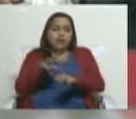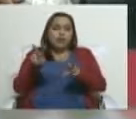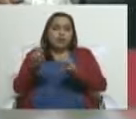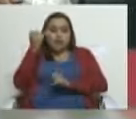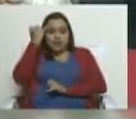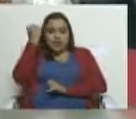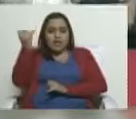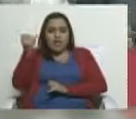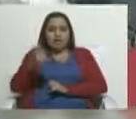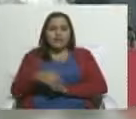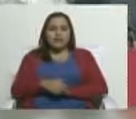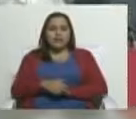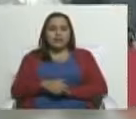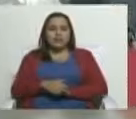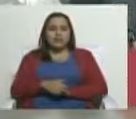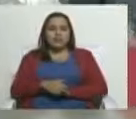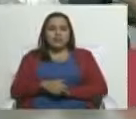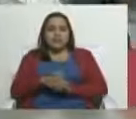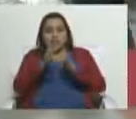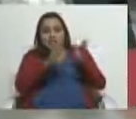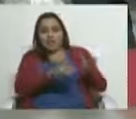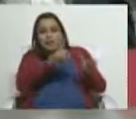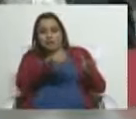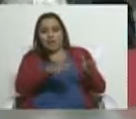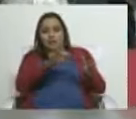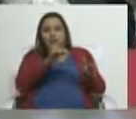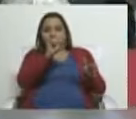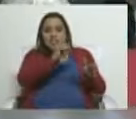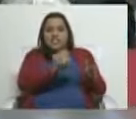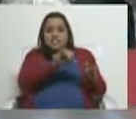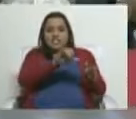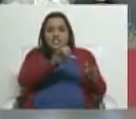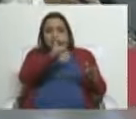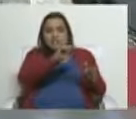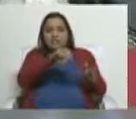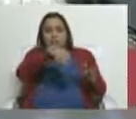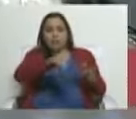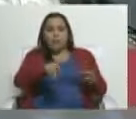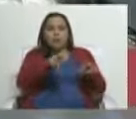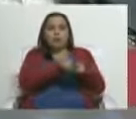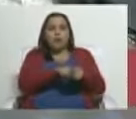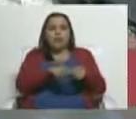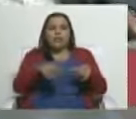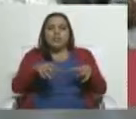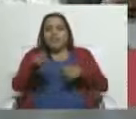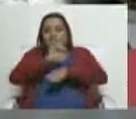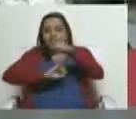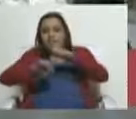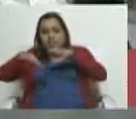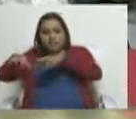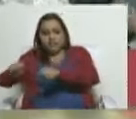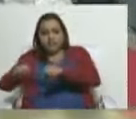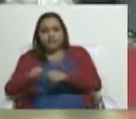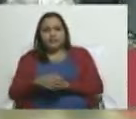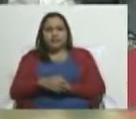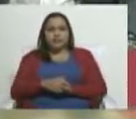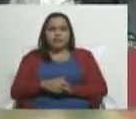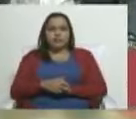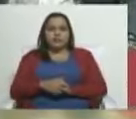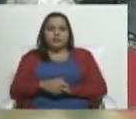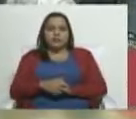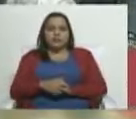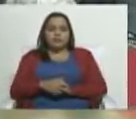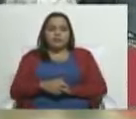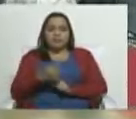New Deal de Franklin Delano Roosevelt, como el fascismo defienden el capitalismo. El neofascismo se mantiene